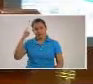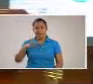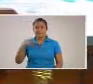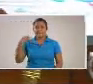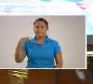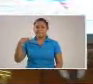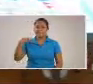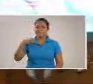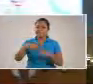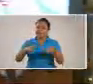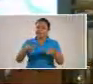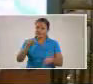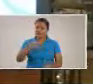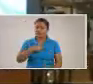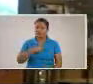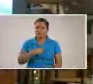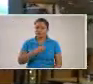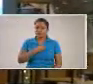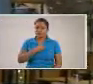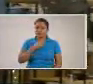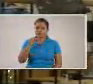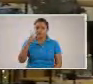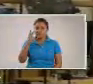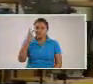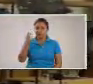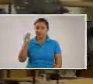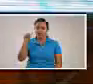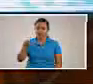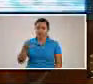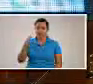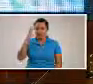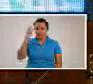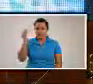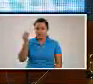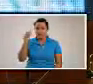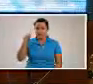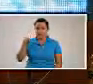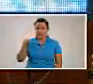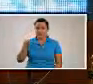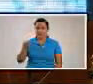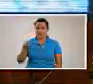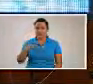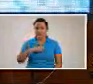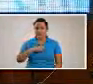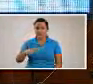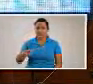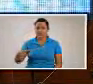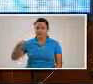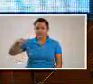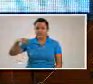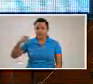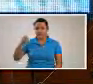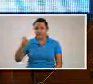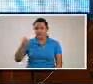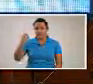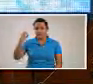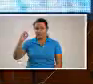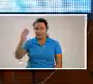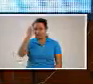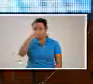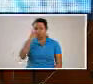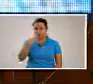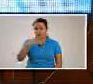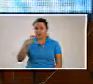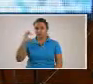Pero yo quiero que usted note esto, porque aquí está Moscú. y aquí está Israel. Entonces, lo que